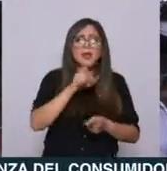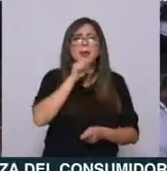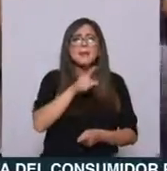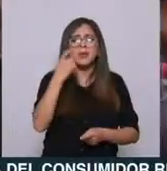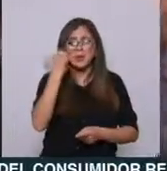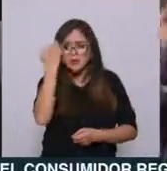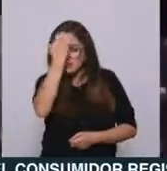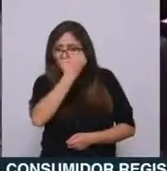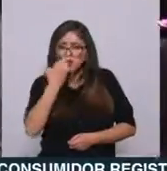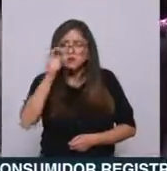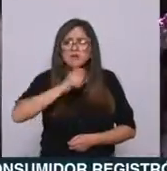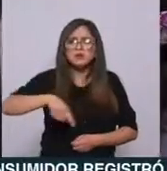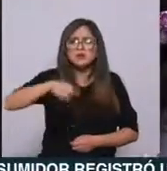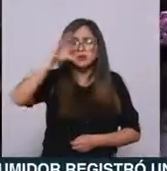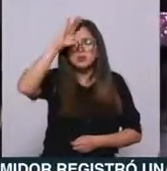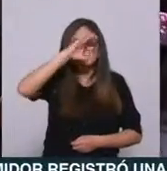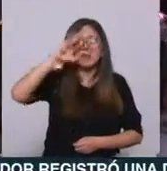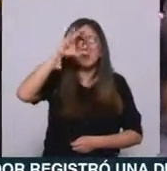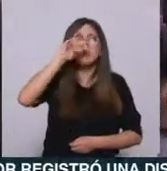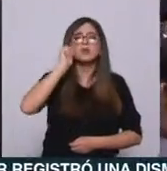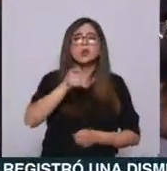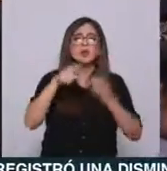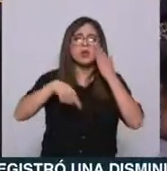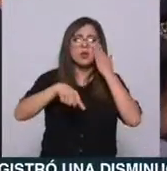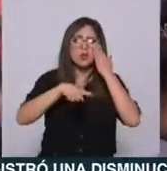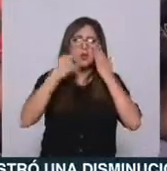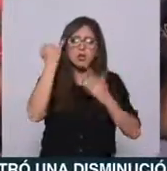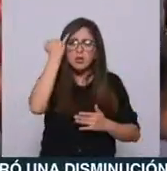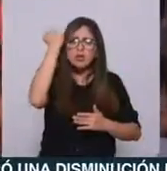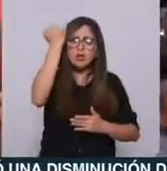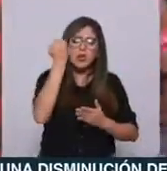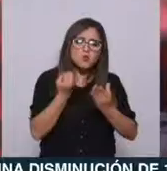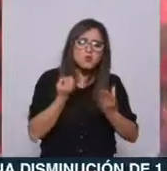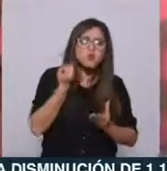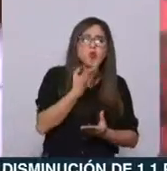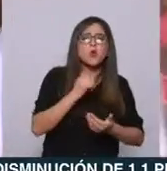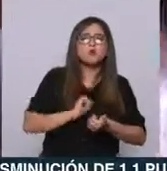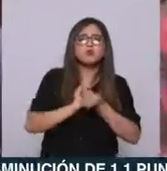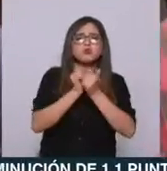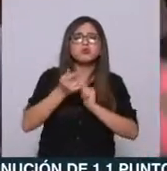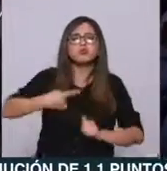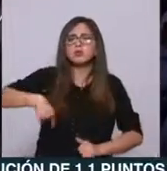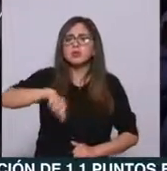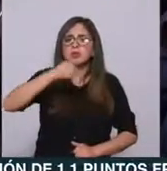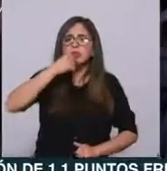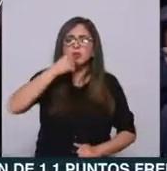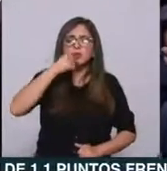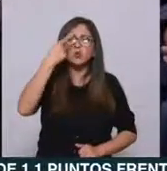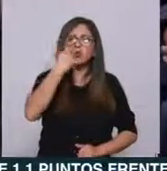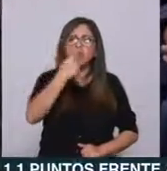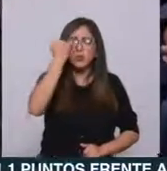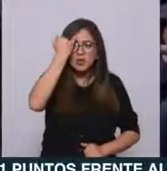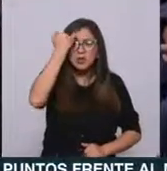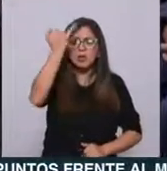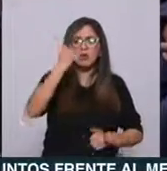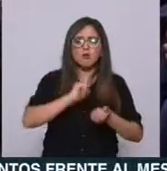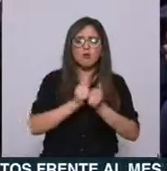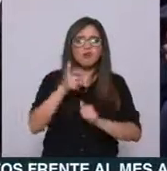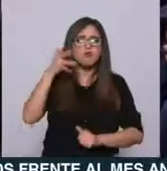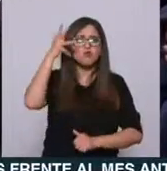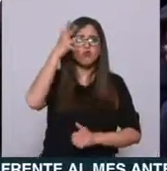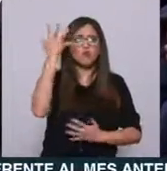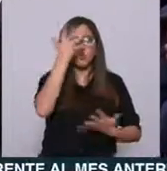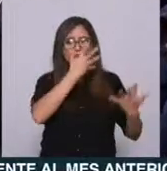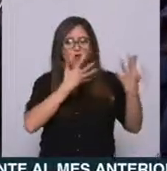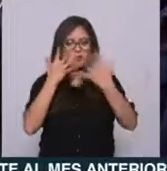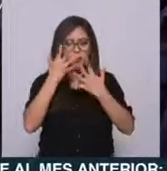estudios científicos probados que una medida de esa naturaleza lo único que va a provocarles a los menores de edad es más confusión.